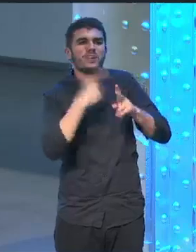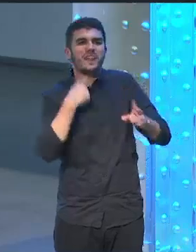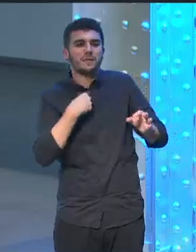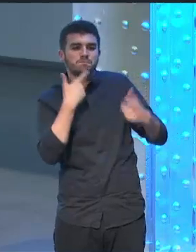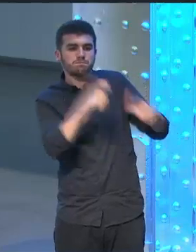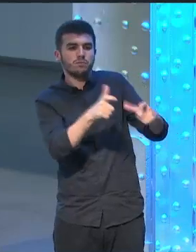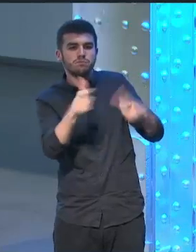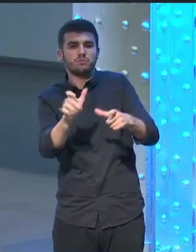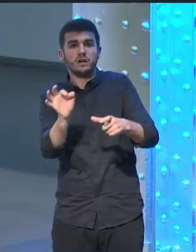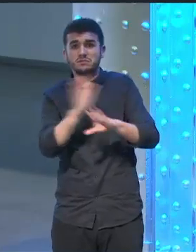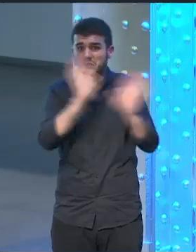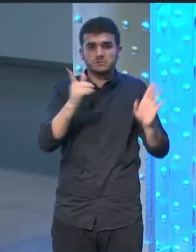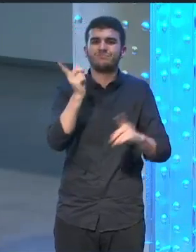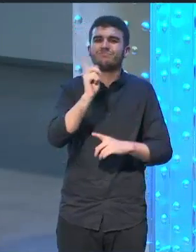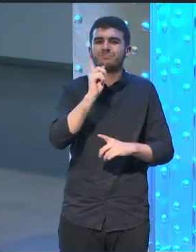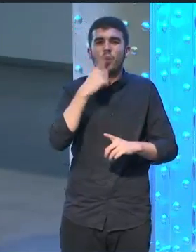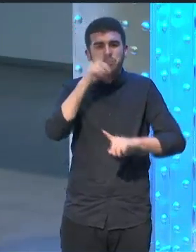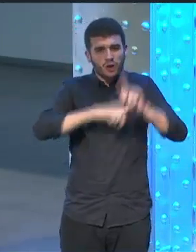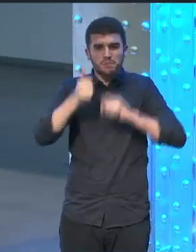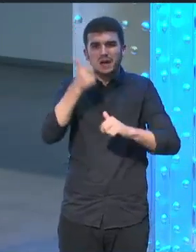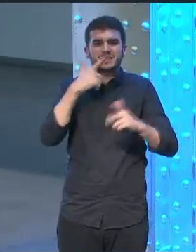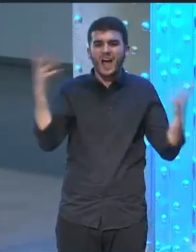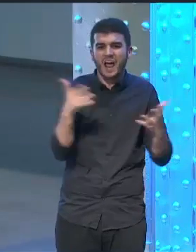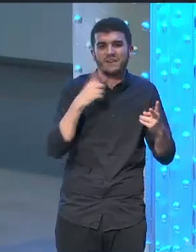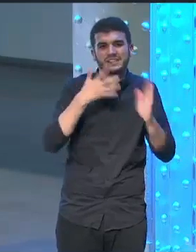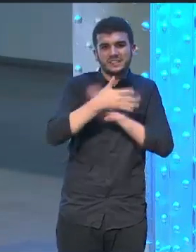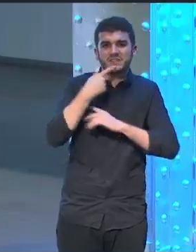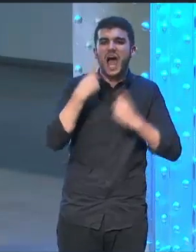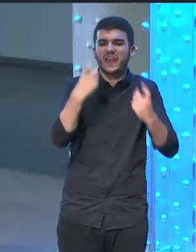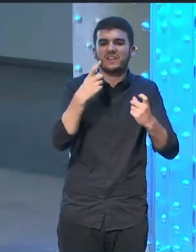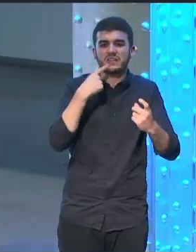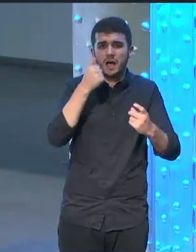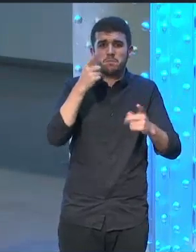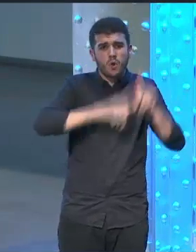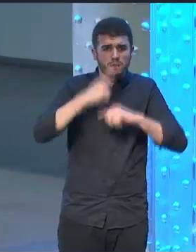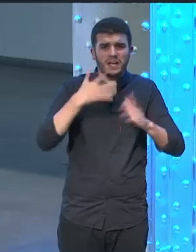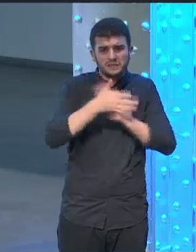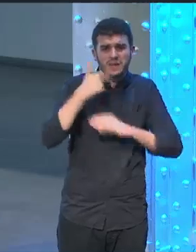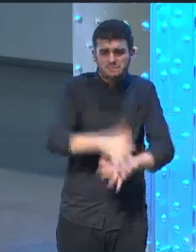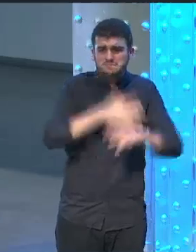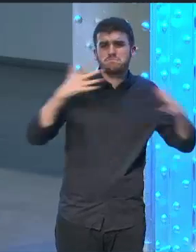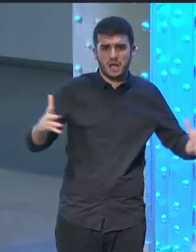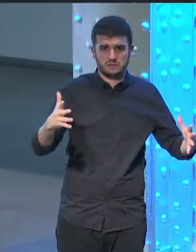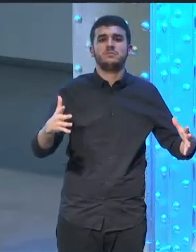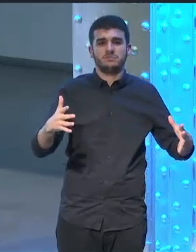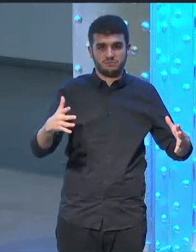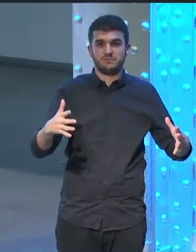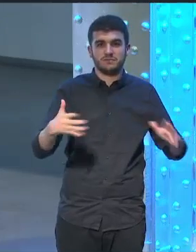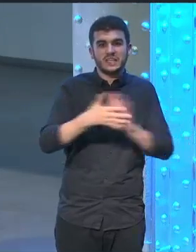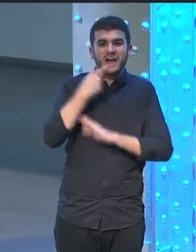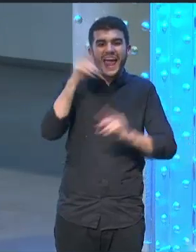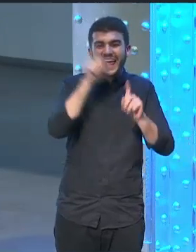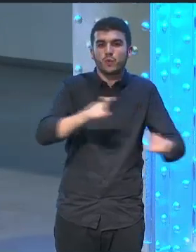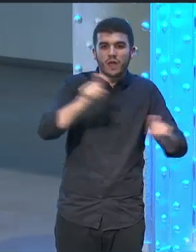sectores o a nivel de ciencias, es que tenemos que solventar un problema a nivel mucho más amplio, basado desde la educación, basado